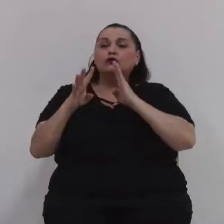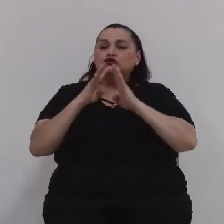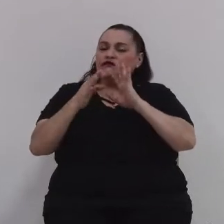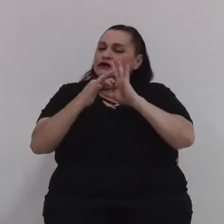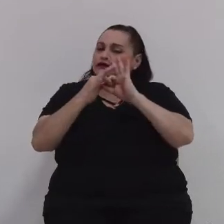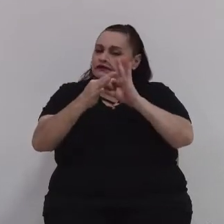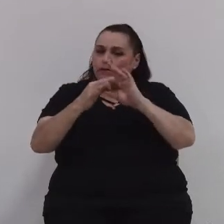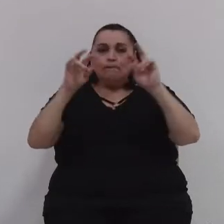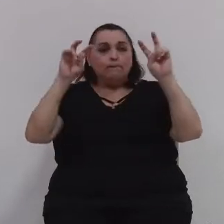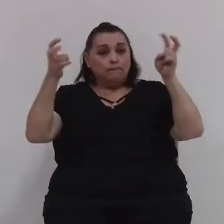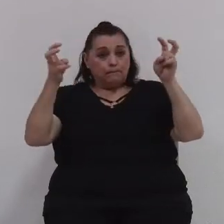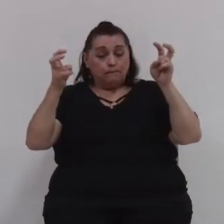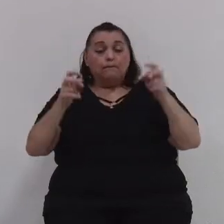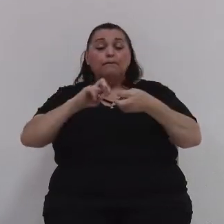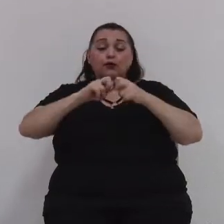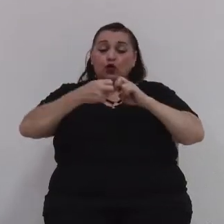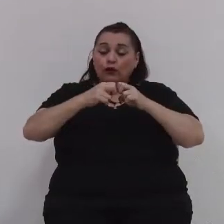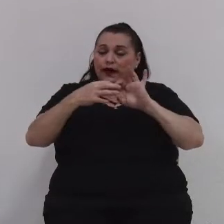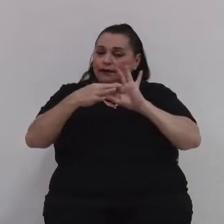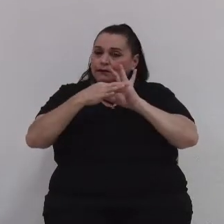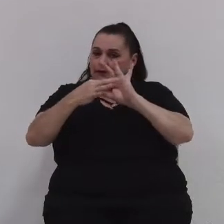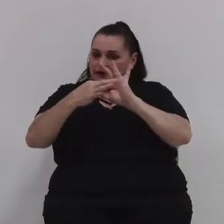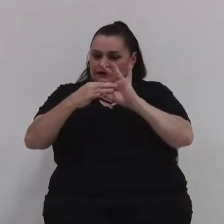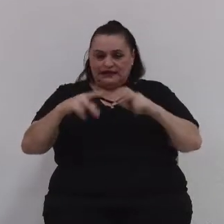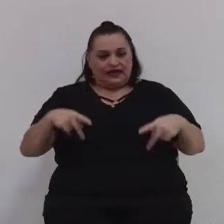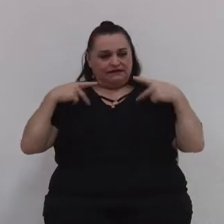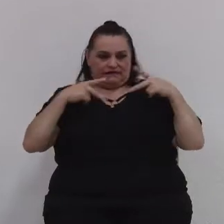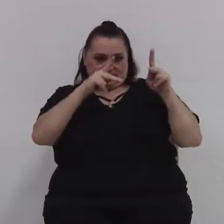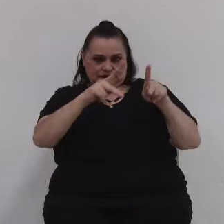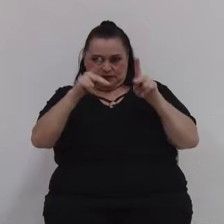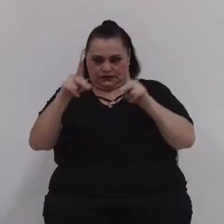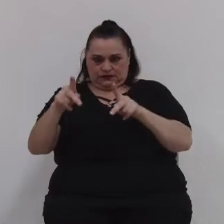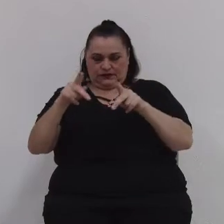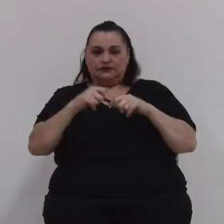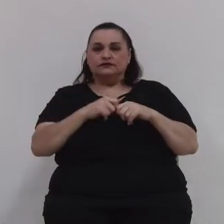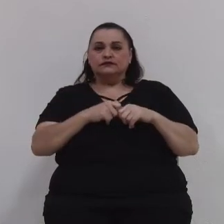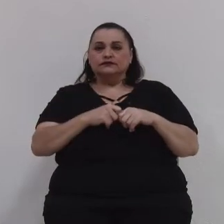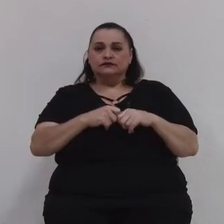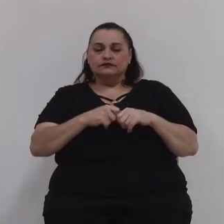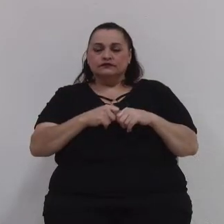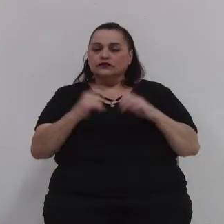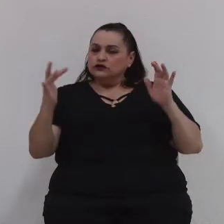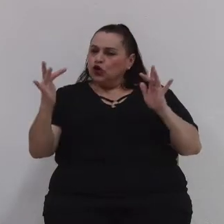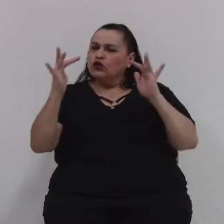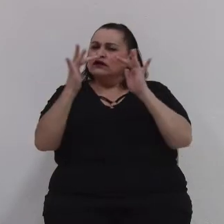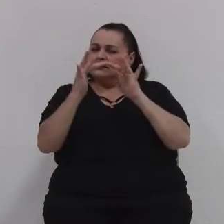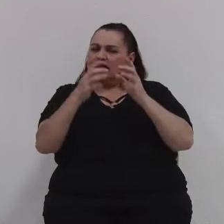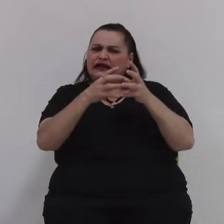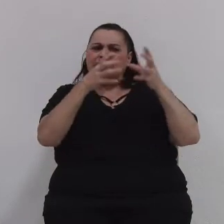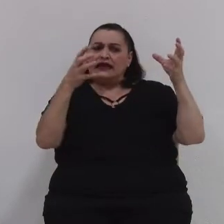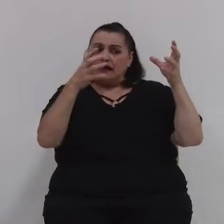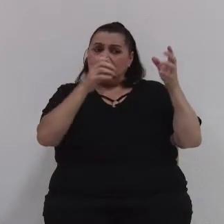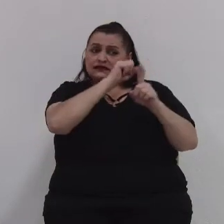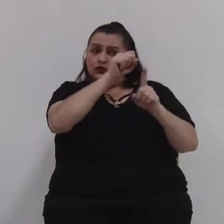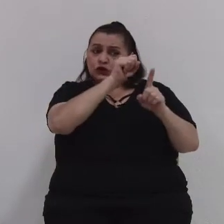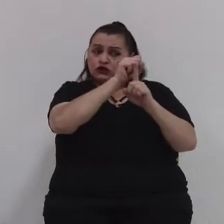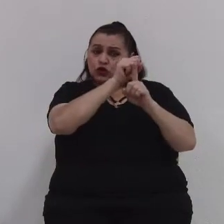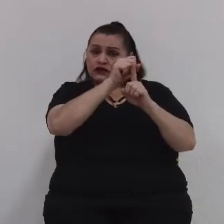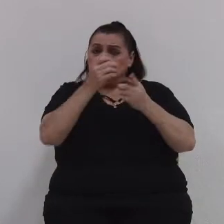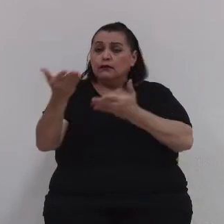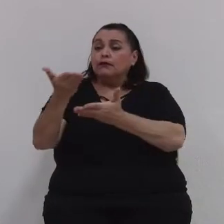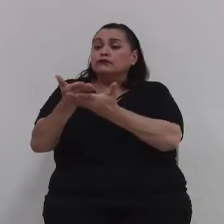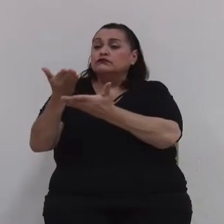los problemas muy ligados a los problemas que vive la gente, y conectar las grandes cuestiones con las manifestaciones